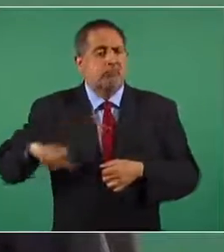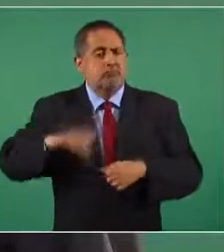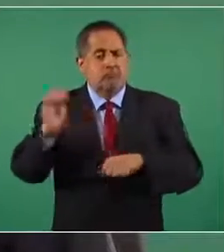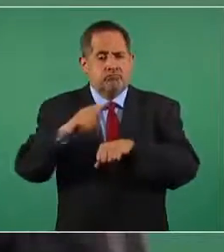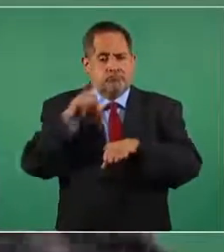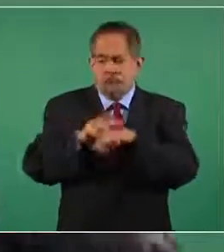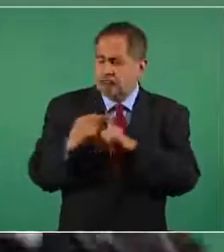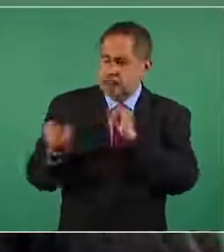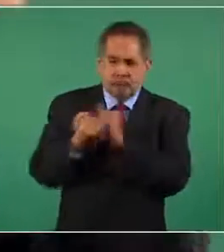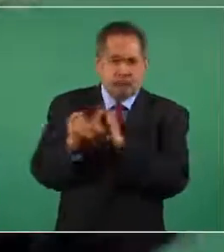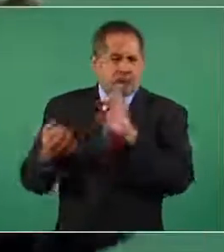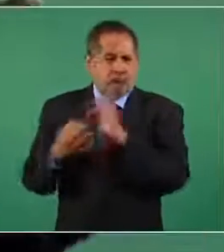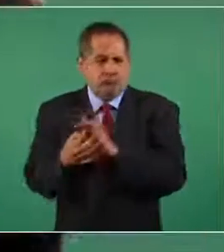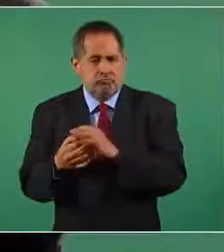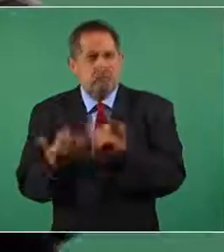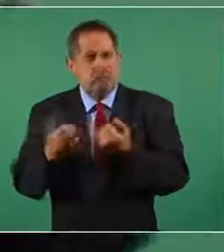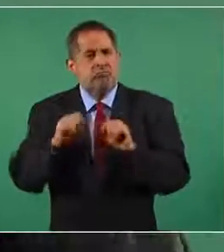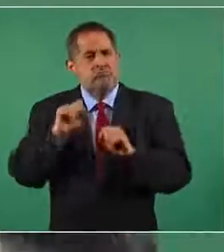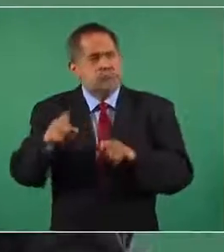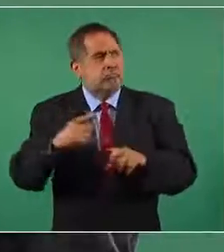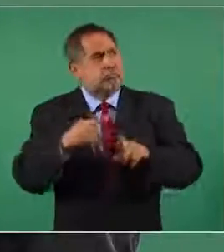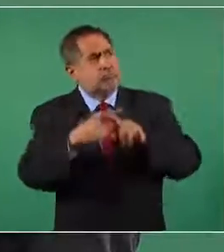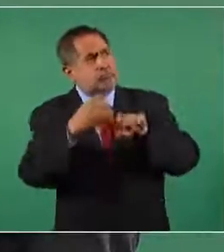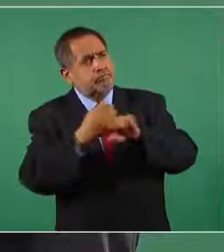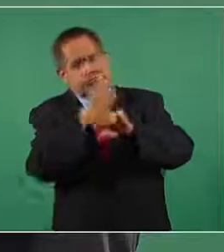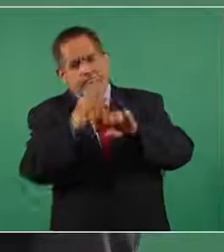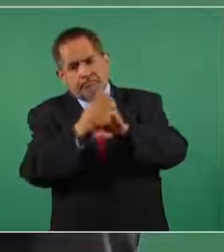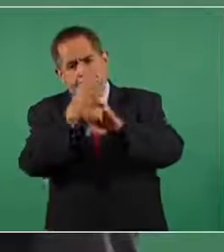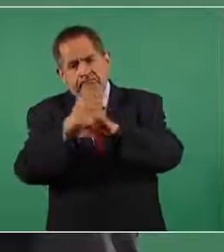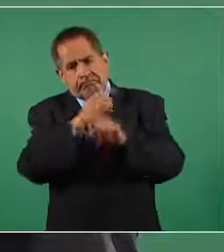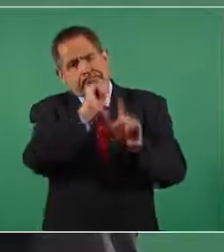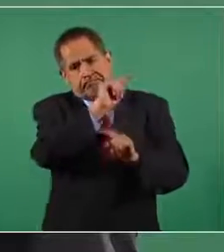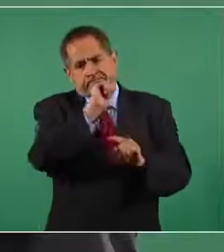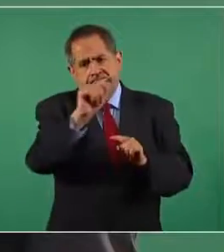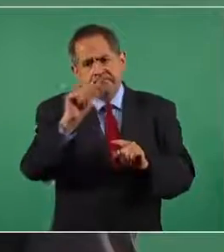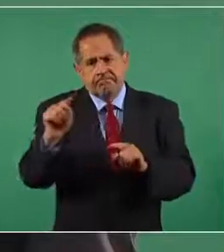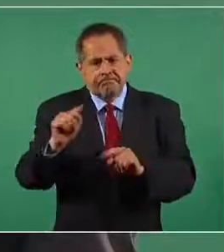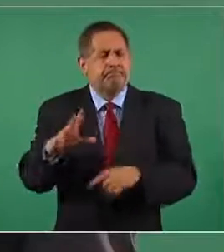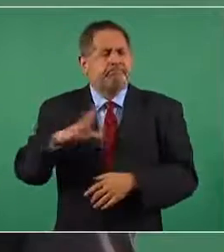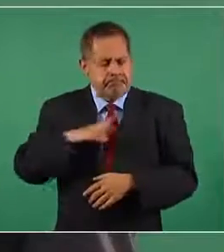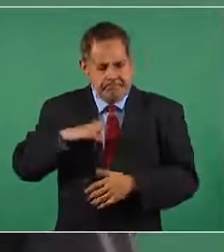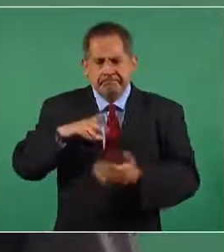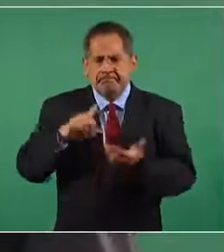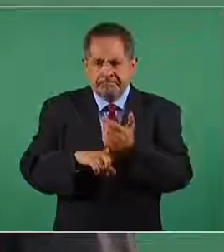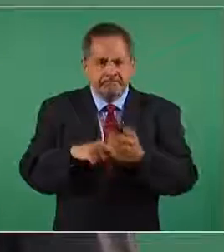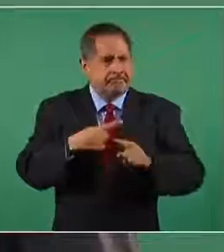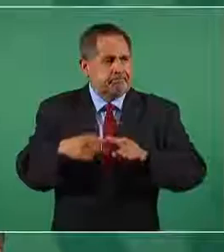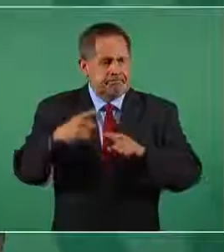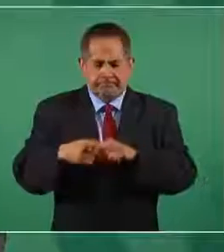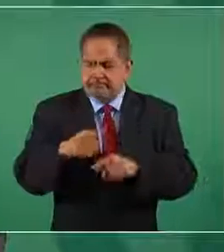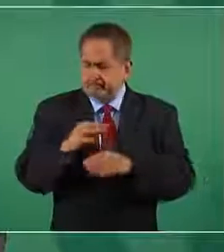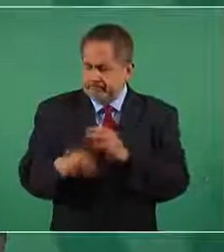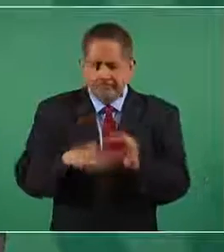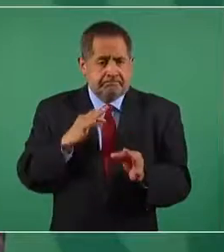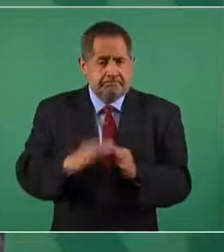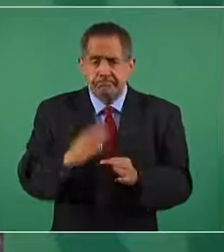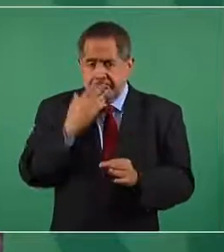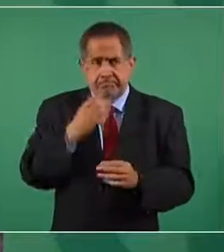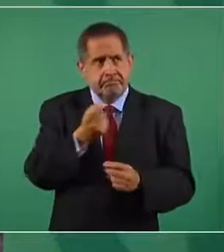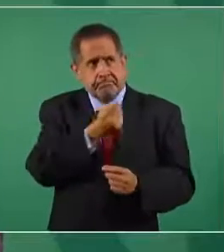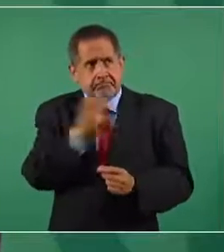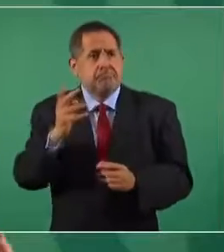gobierno federal y lo que ya están llevando a la práctica en otros estados de la